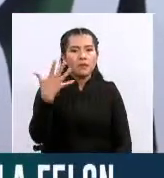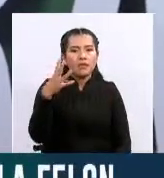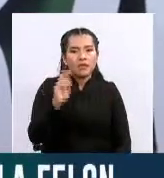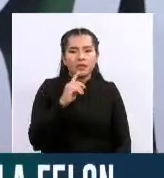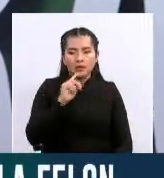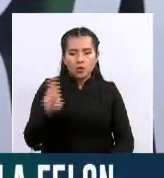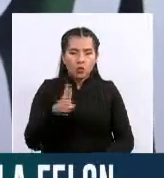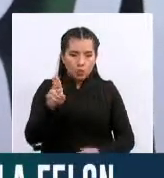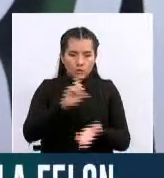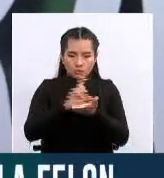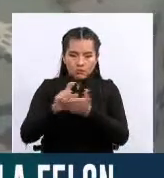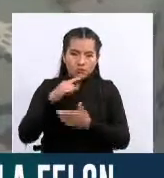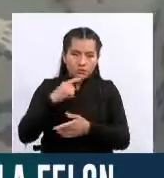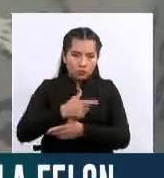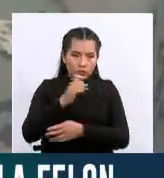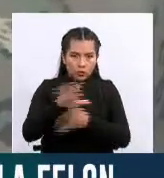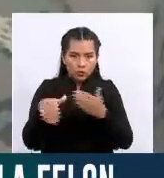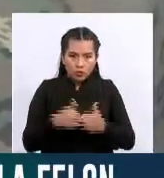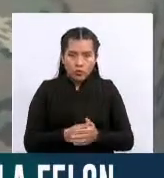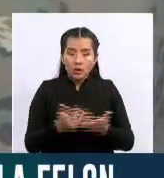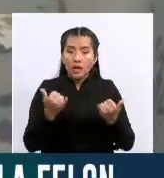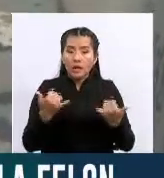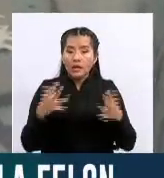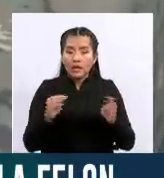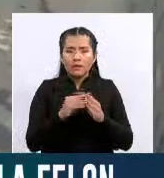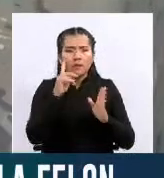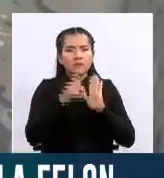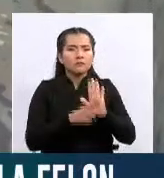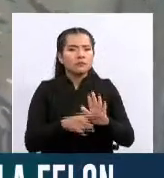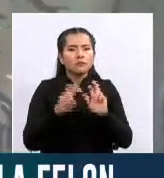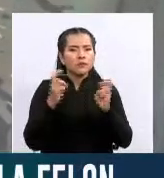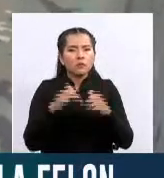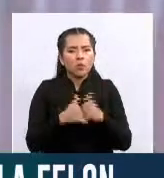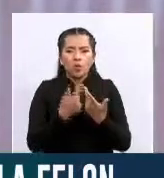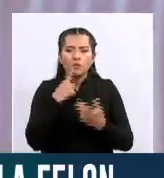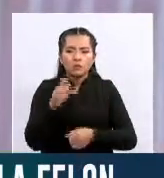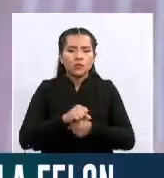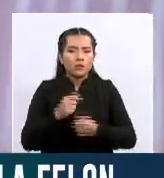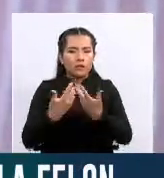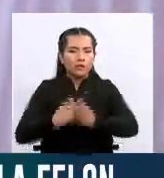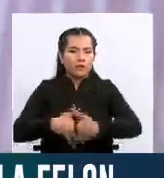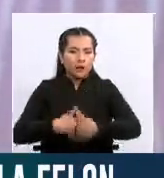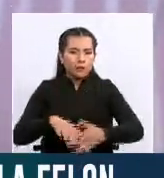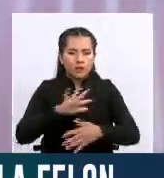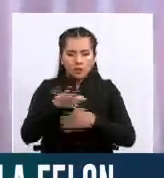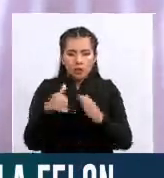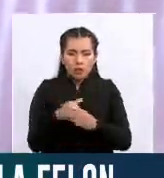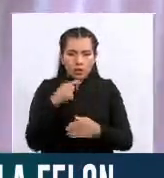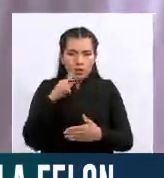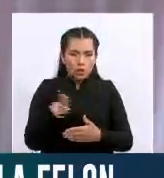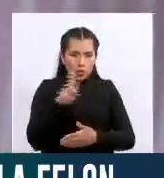pero el proyectil o los proyectiles que han sido adquiridos de la fábrica de munición boliviana